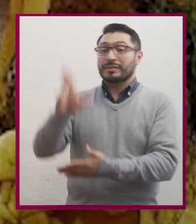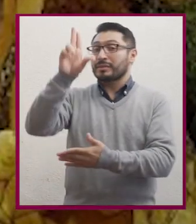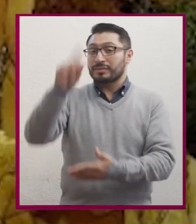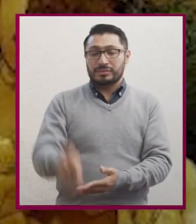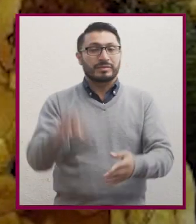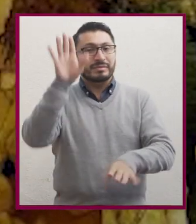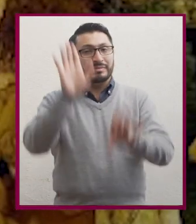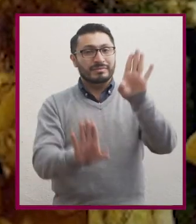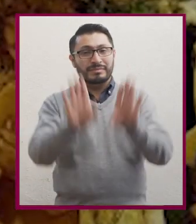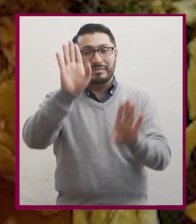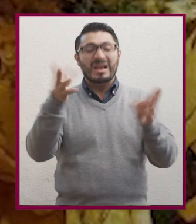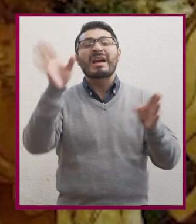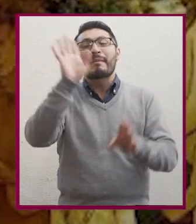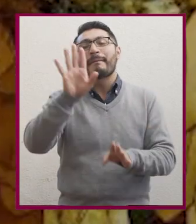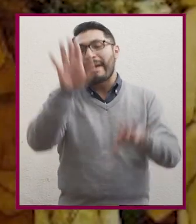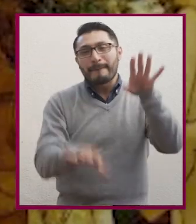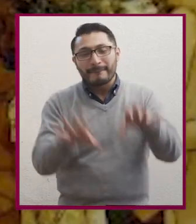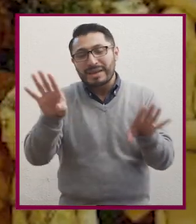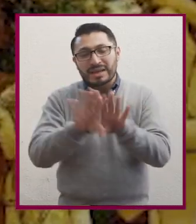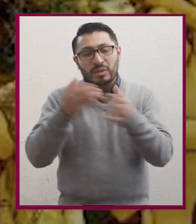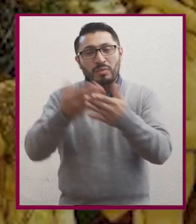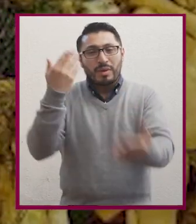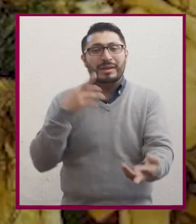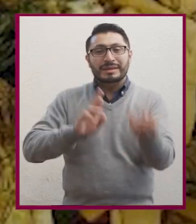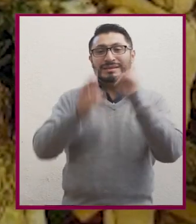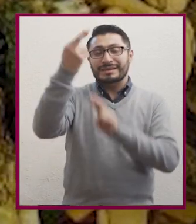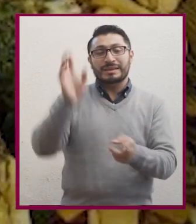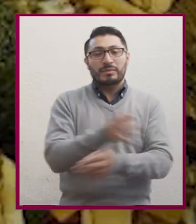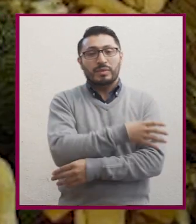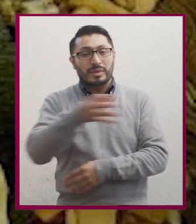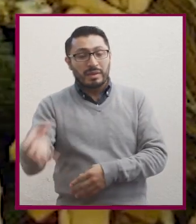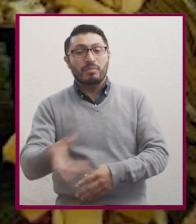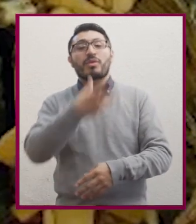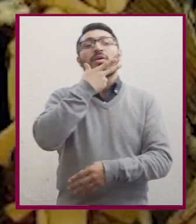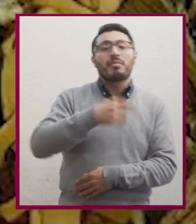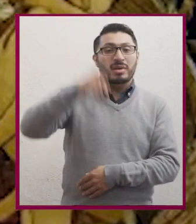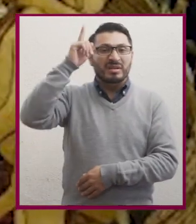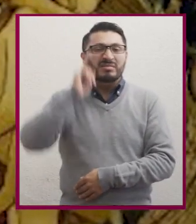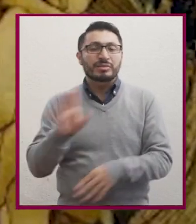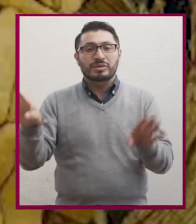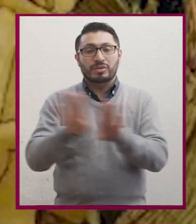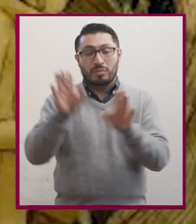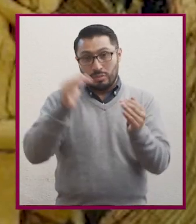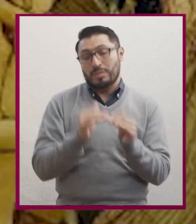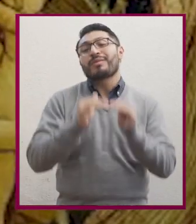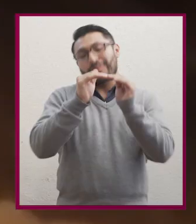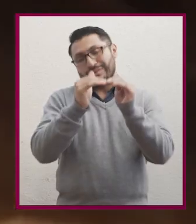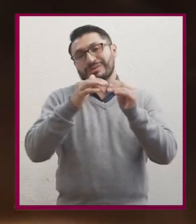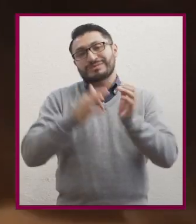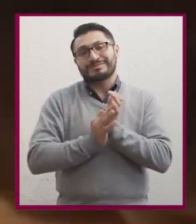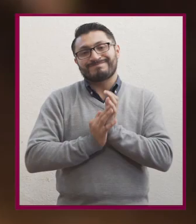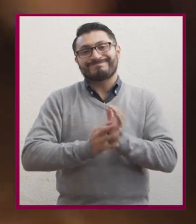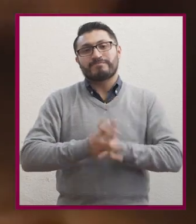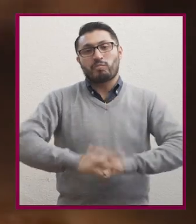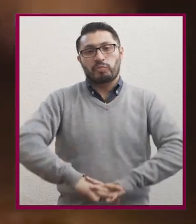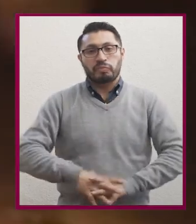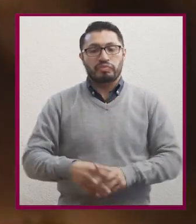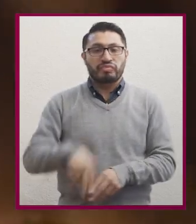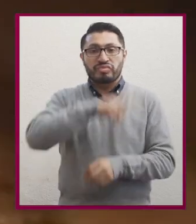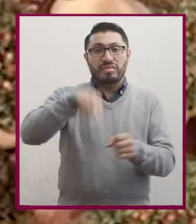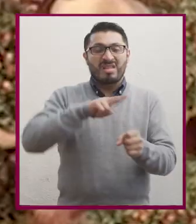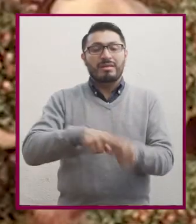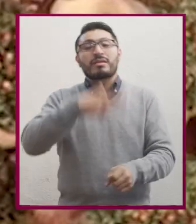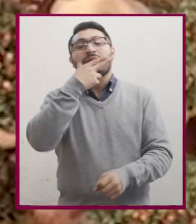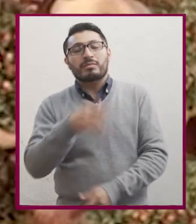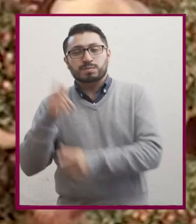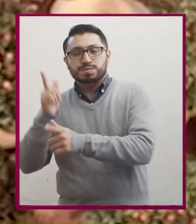de cazadores-recolectores, antes de la revolución agrícola, hombres y mujeres eran más iguales entre sí. Frecuentemente los hombres